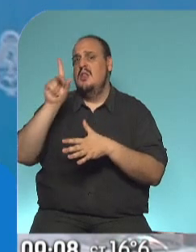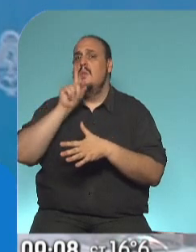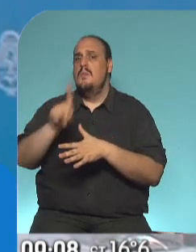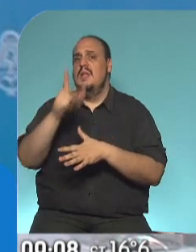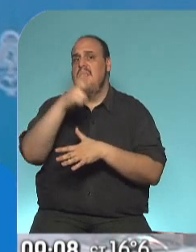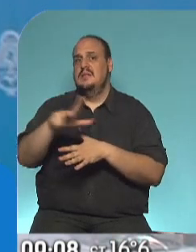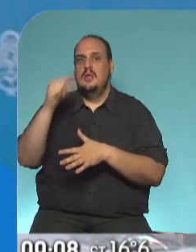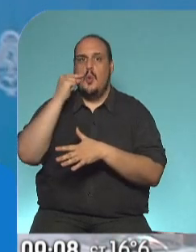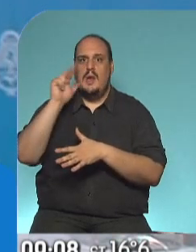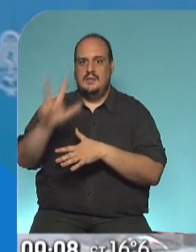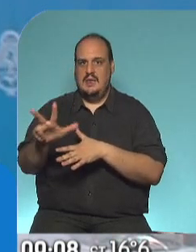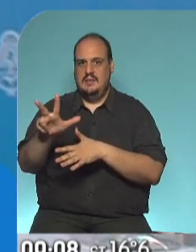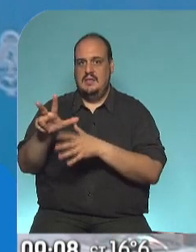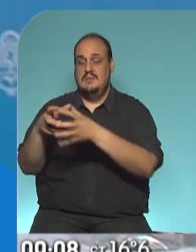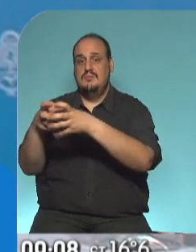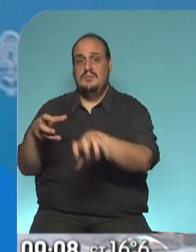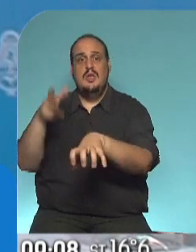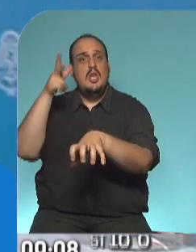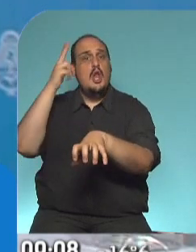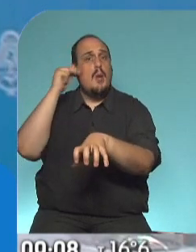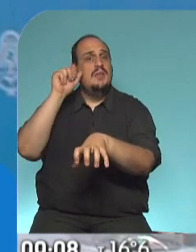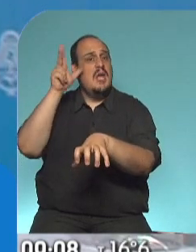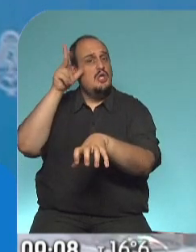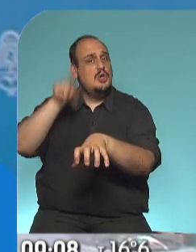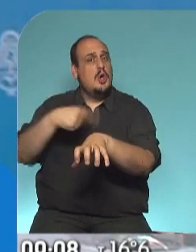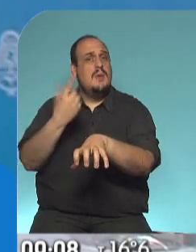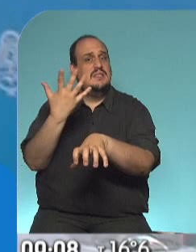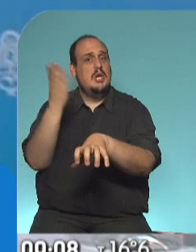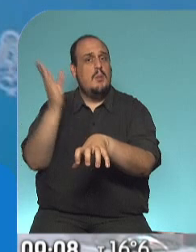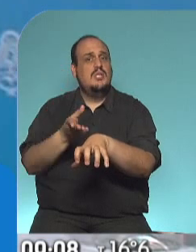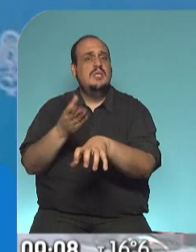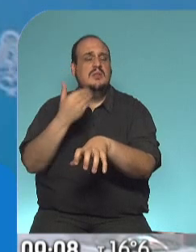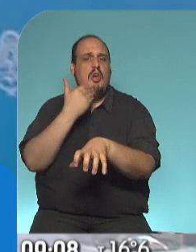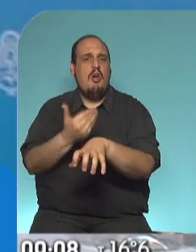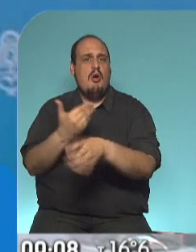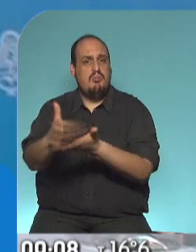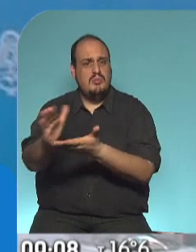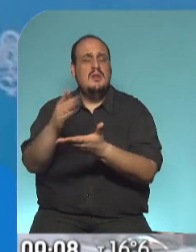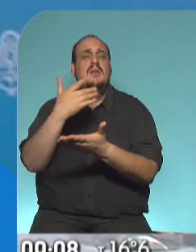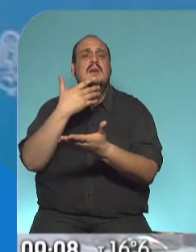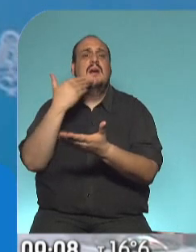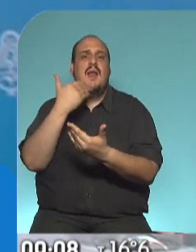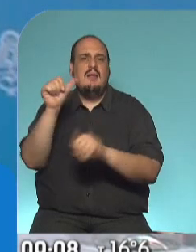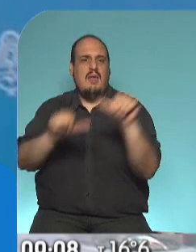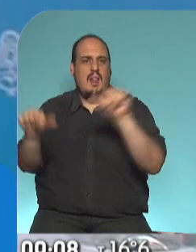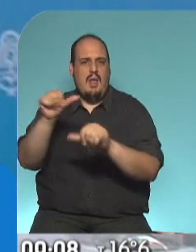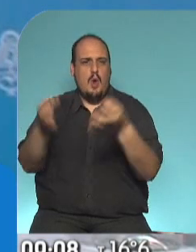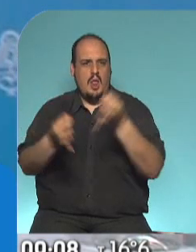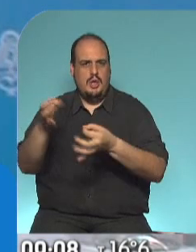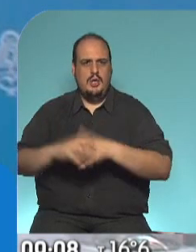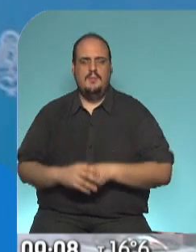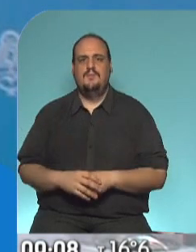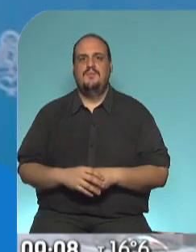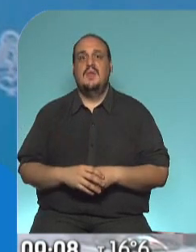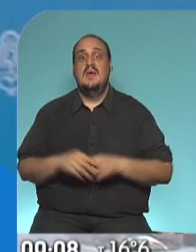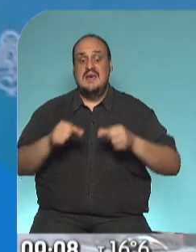22.343 el 98.5 por ciento se ha descartado a través de diagnóstico laboratorial los